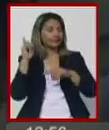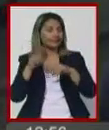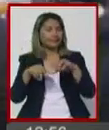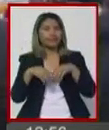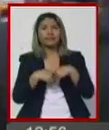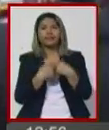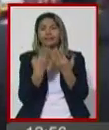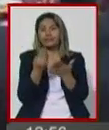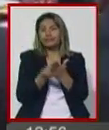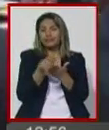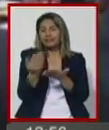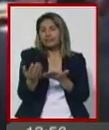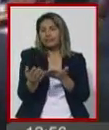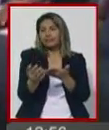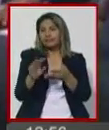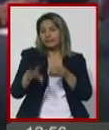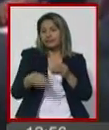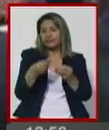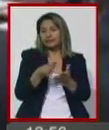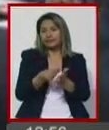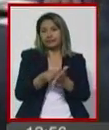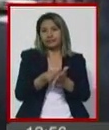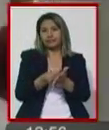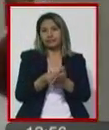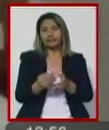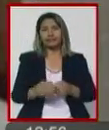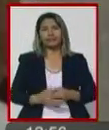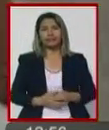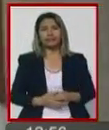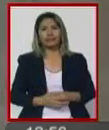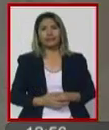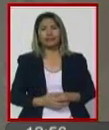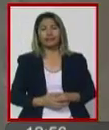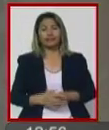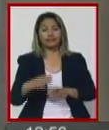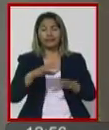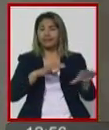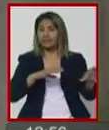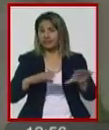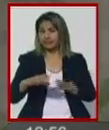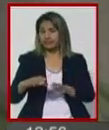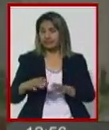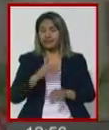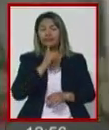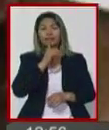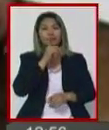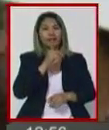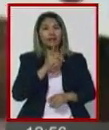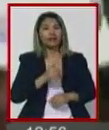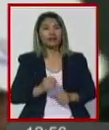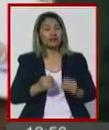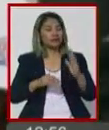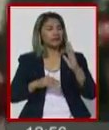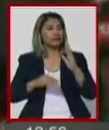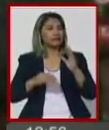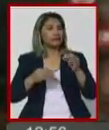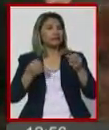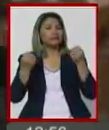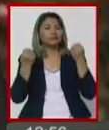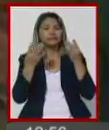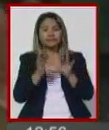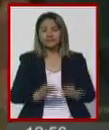un incremento, de un doble aguinaldo. Hacer una aseveración de este nivel